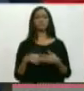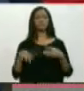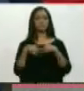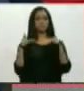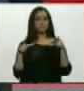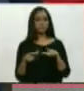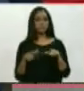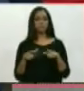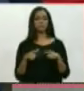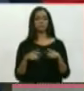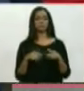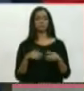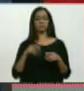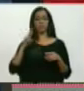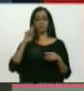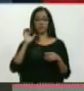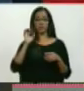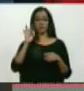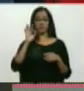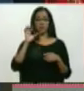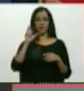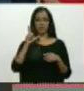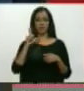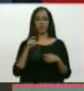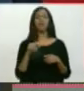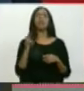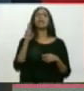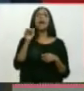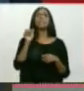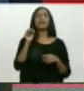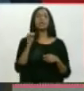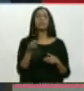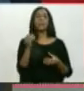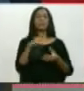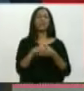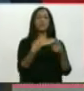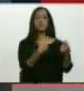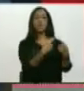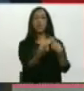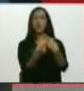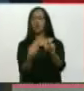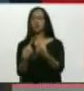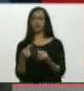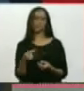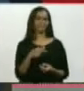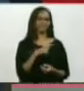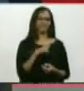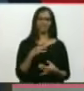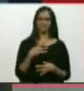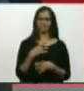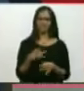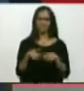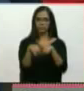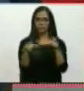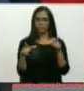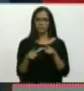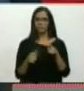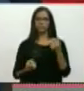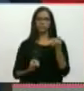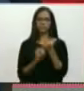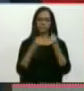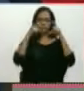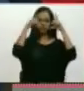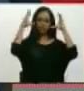Rafael Ramírez. Que también anda por ahí hablando. ¿Verdad? Que anda metido en cosas por allí. No le conviene esta situación y está respaldando a Ramos